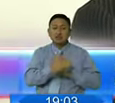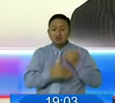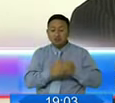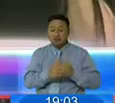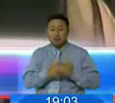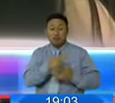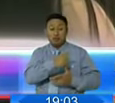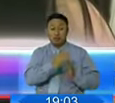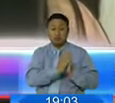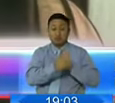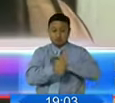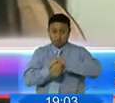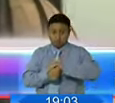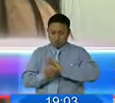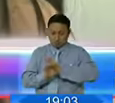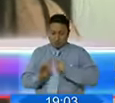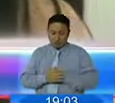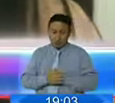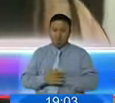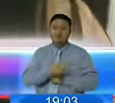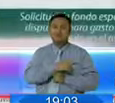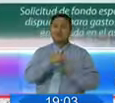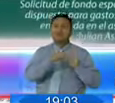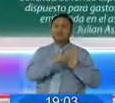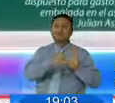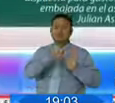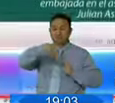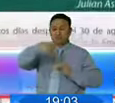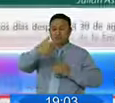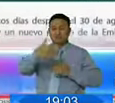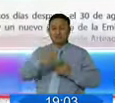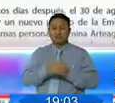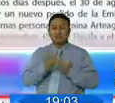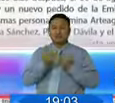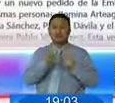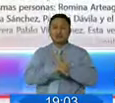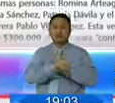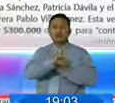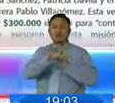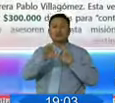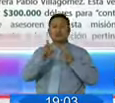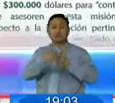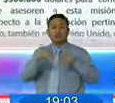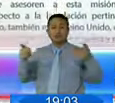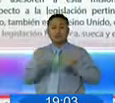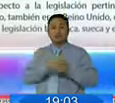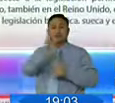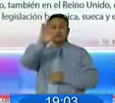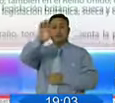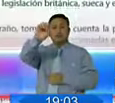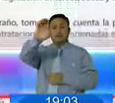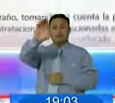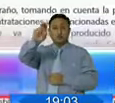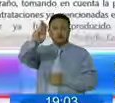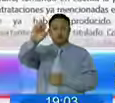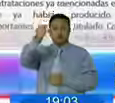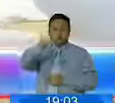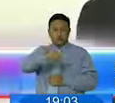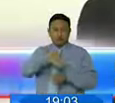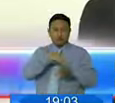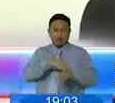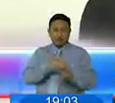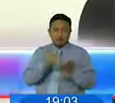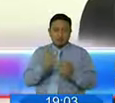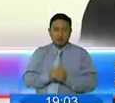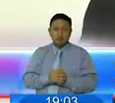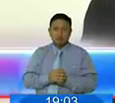asilo. De acuerdo al jurista, las denuncias hechas esta semana por el portal Focus del periodista Fernando Villavicencio son infundadas.